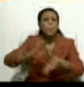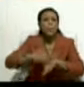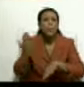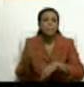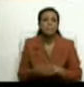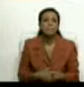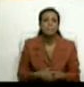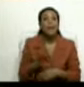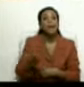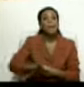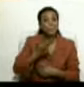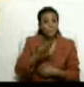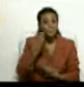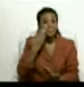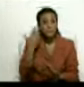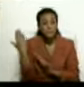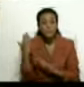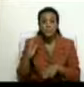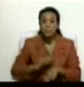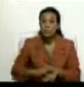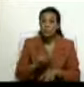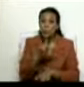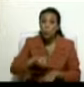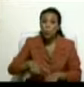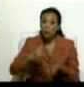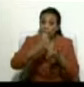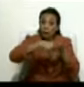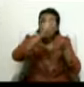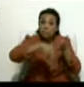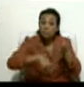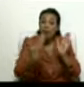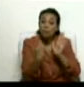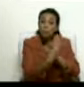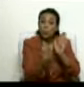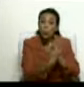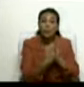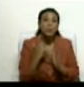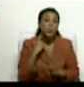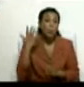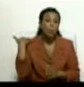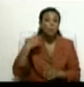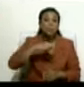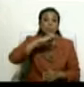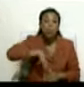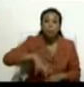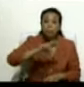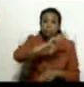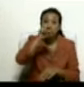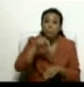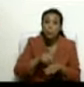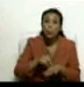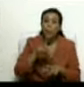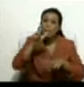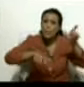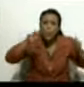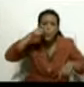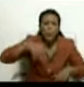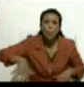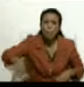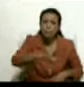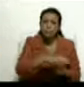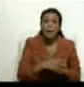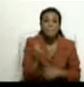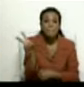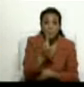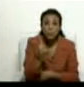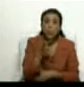Es importante recuperar nuestro territorio, ya que eso está escrito en la antigua historia de nuestra nación y de todos los pueblos del mundo.